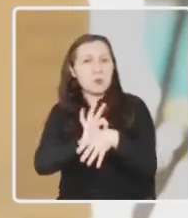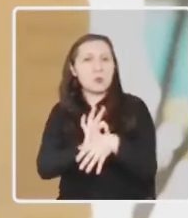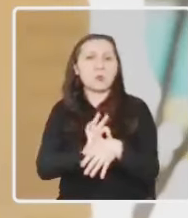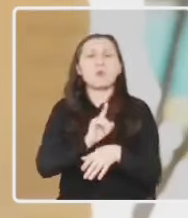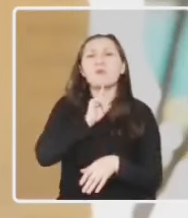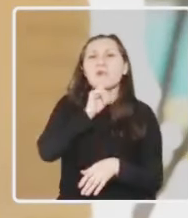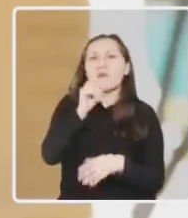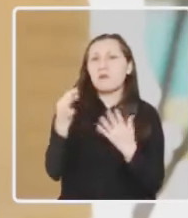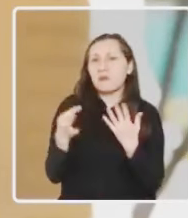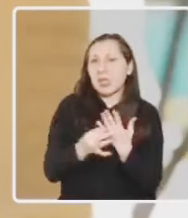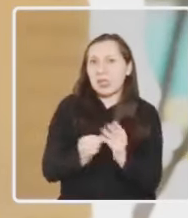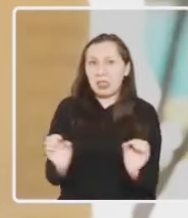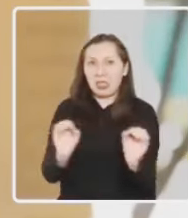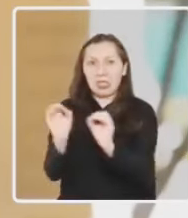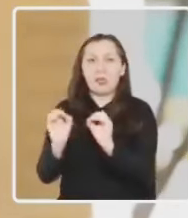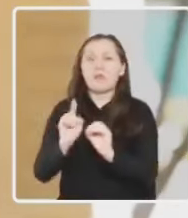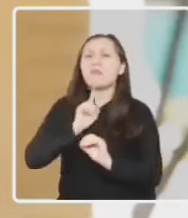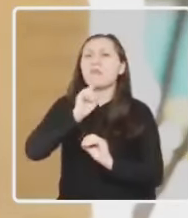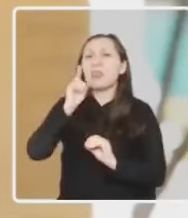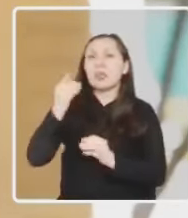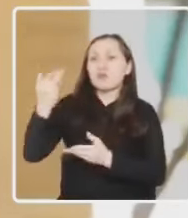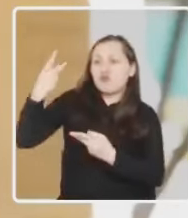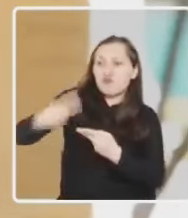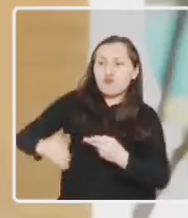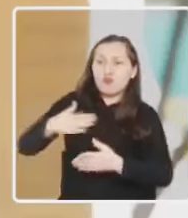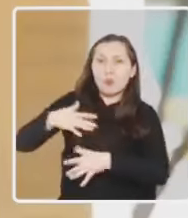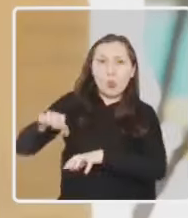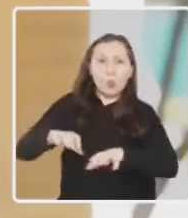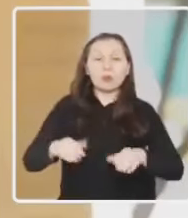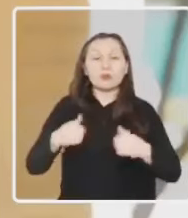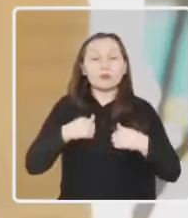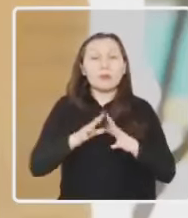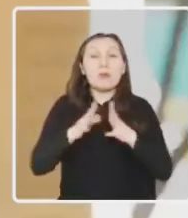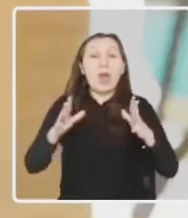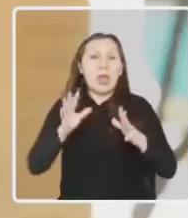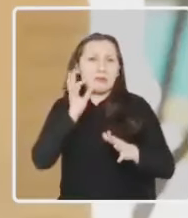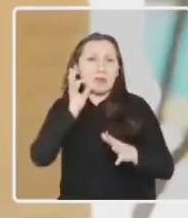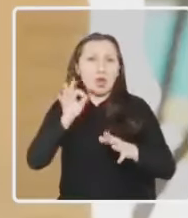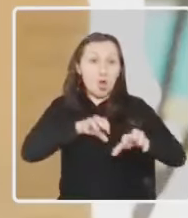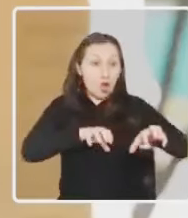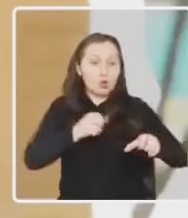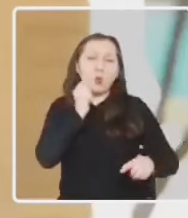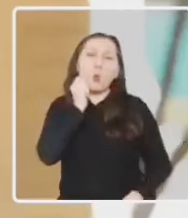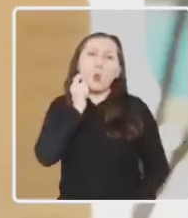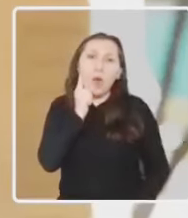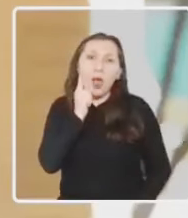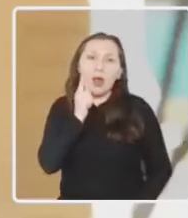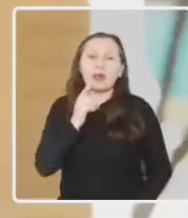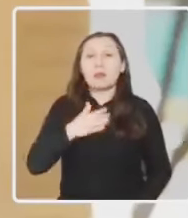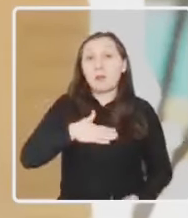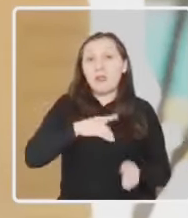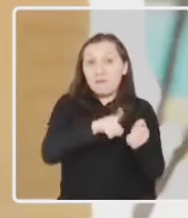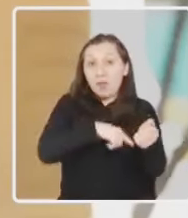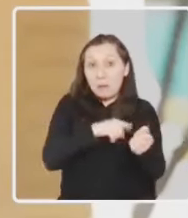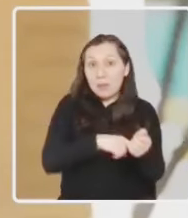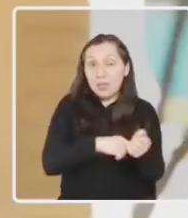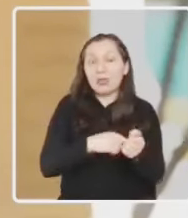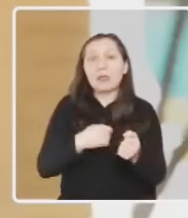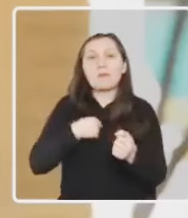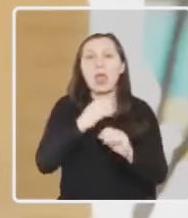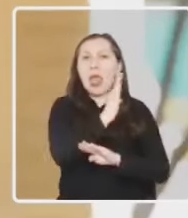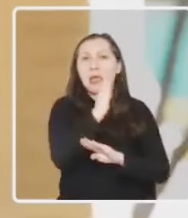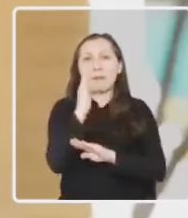ni grandes lujos patrimoniales. Mi gran riqueza material, además, por cierto, de mi familia, son